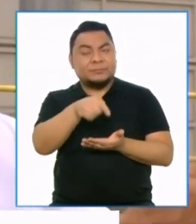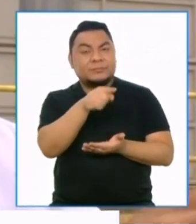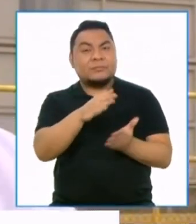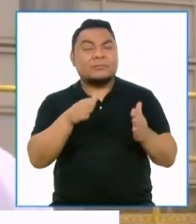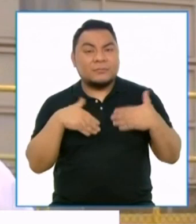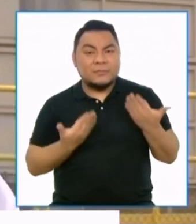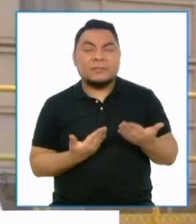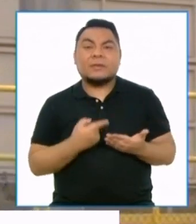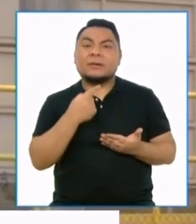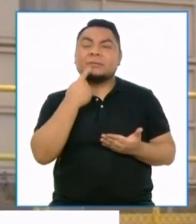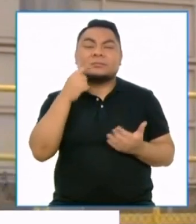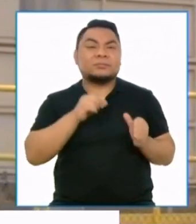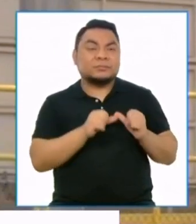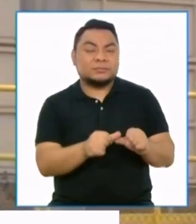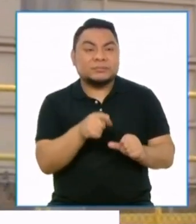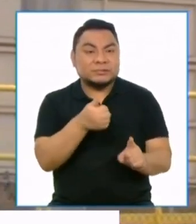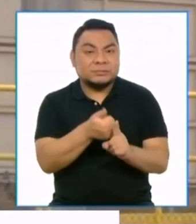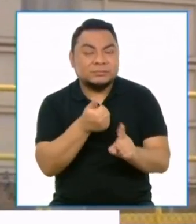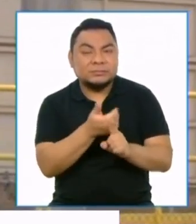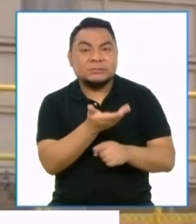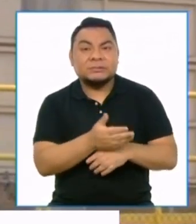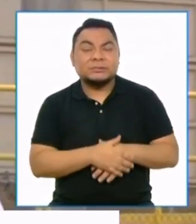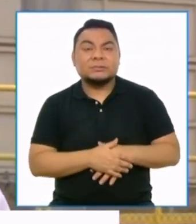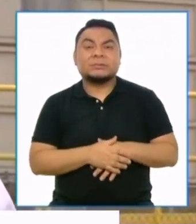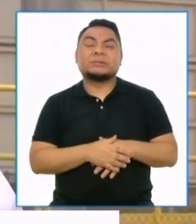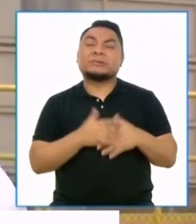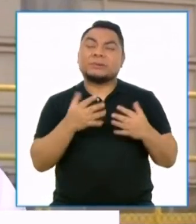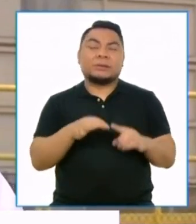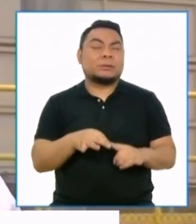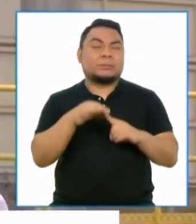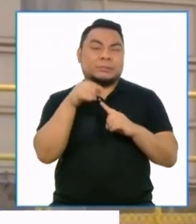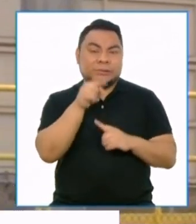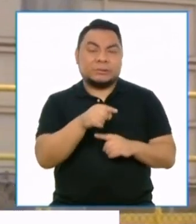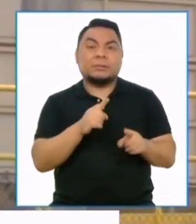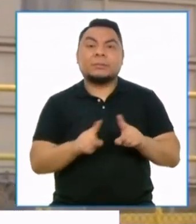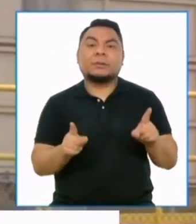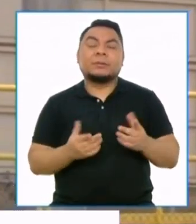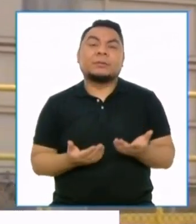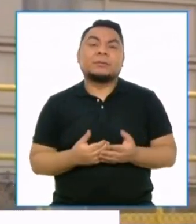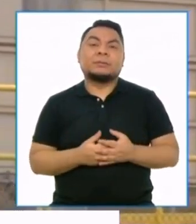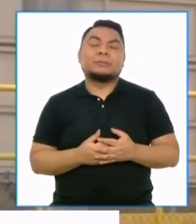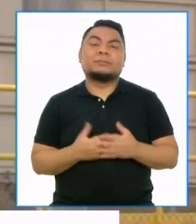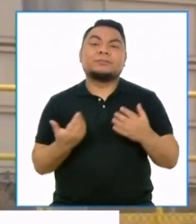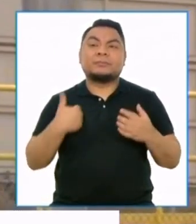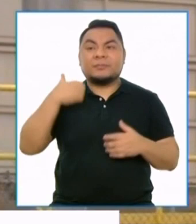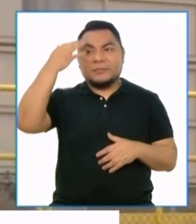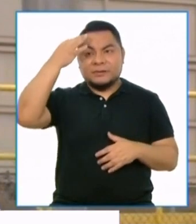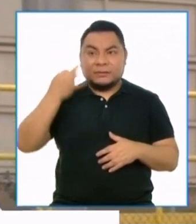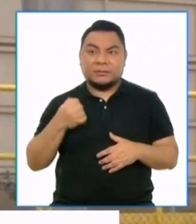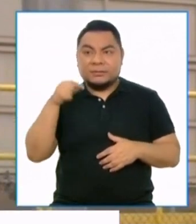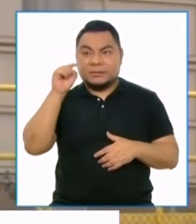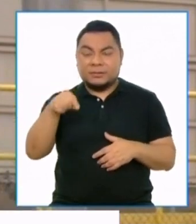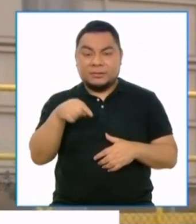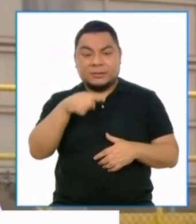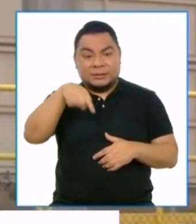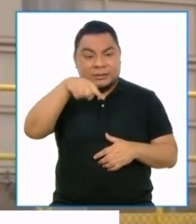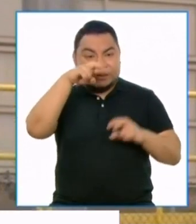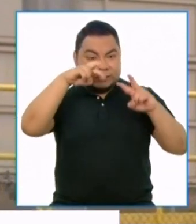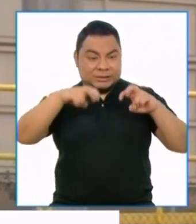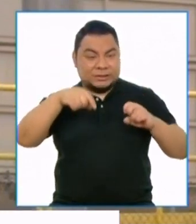especiales. Sin embargo, creemos que en el caso de esta investigación no encontramos